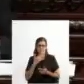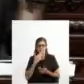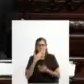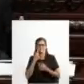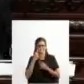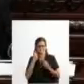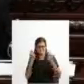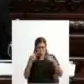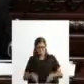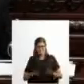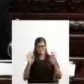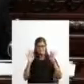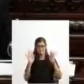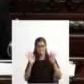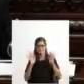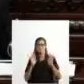Obsceno.